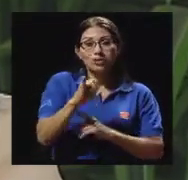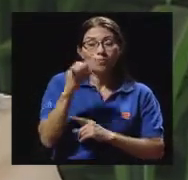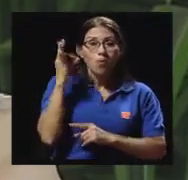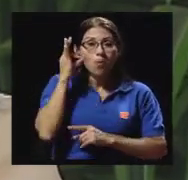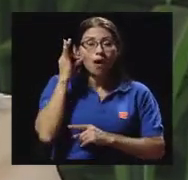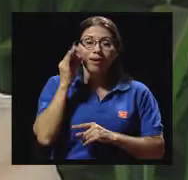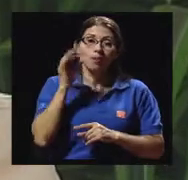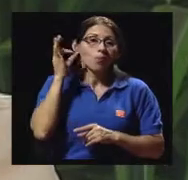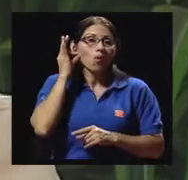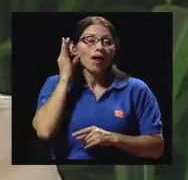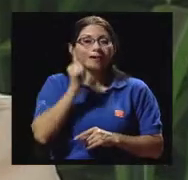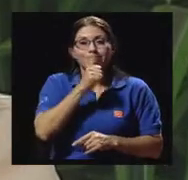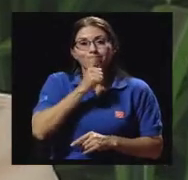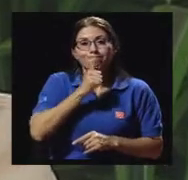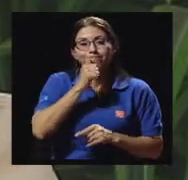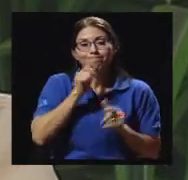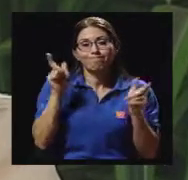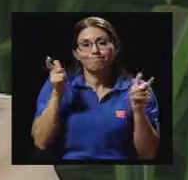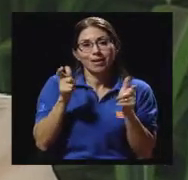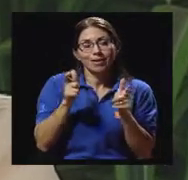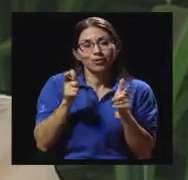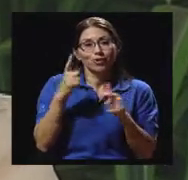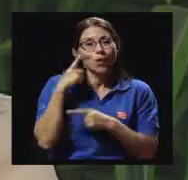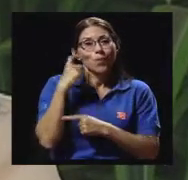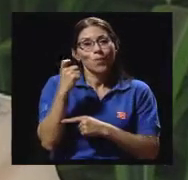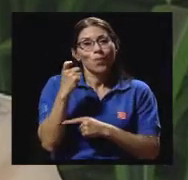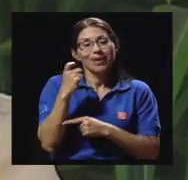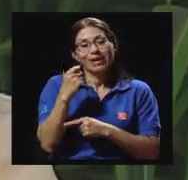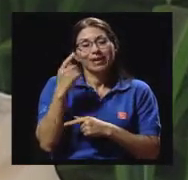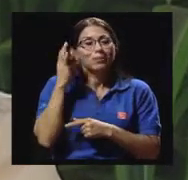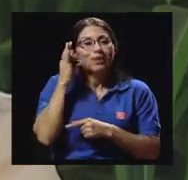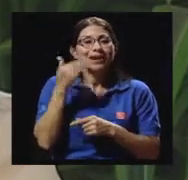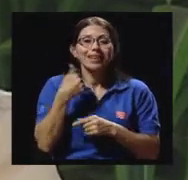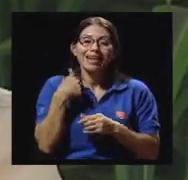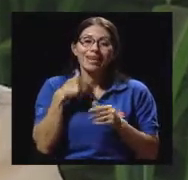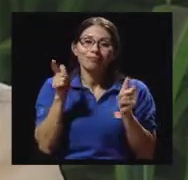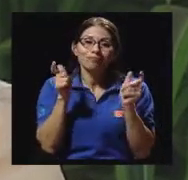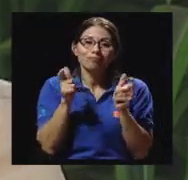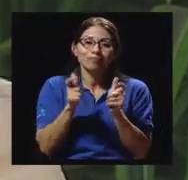La mujer aguanta un poco menos porque tiene menos cantidad de agua donde se diluye el alcohol.